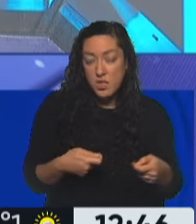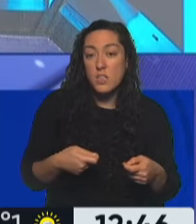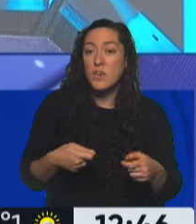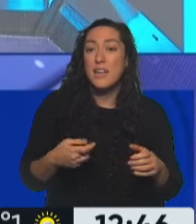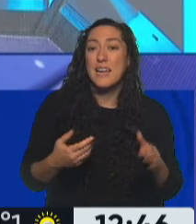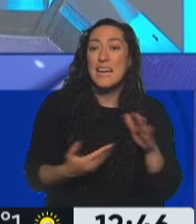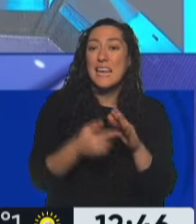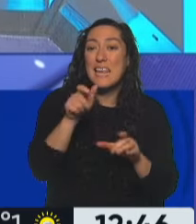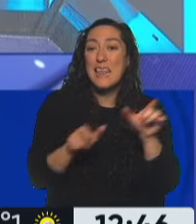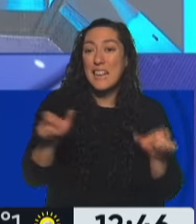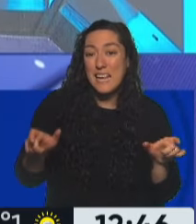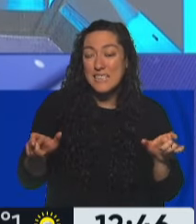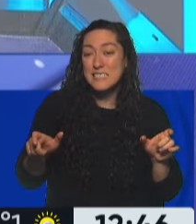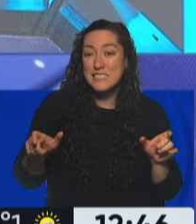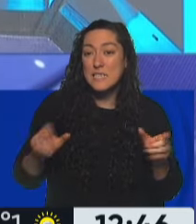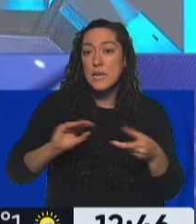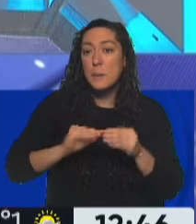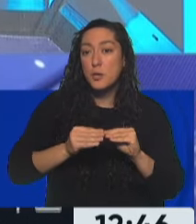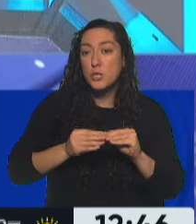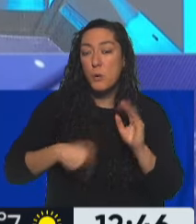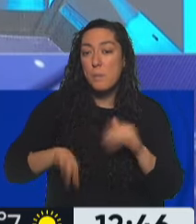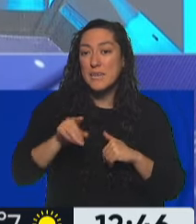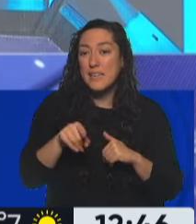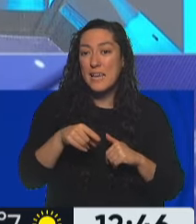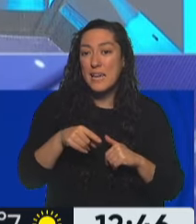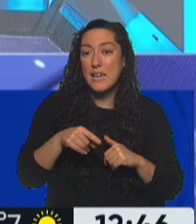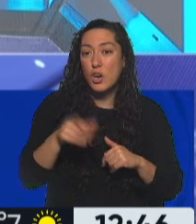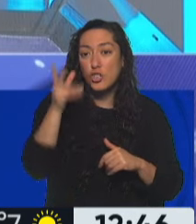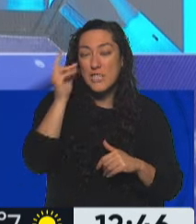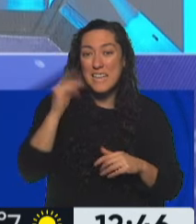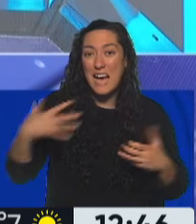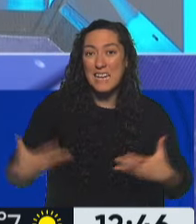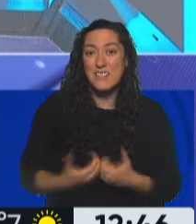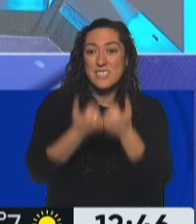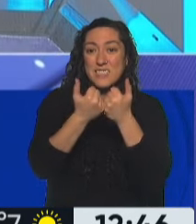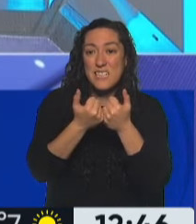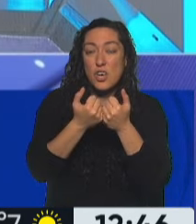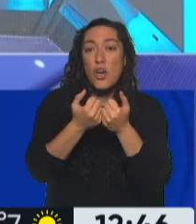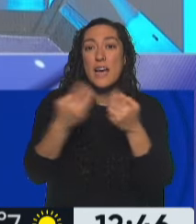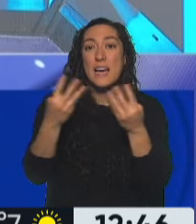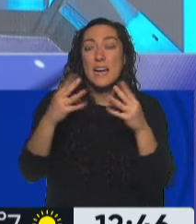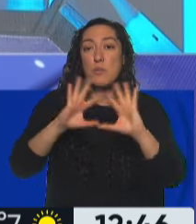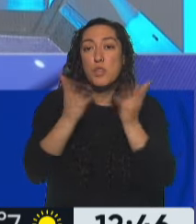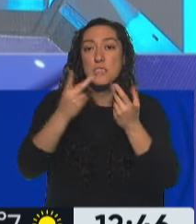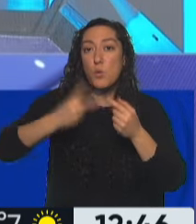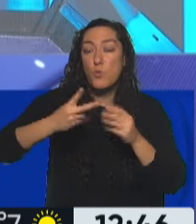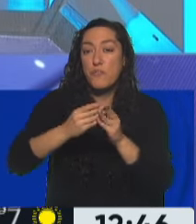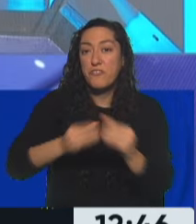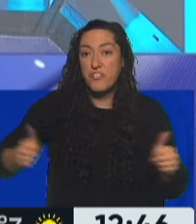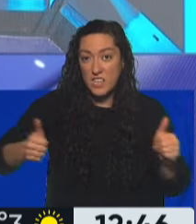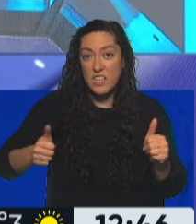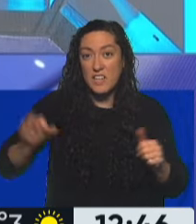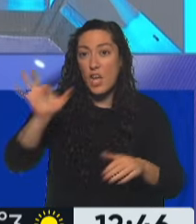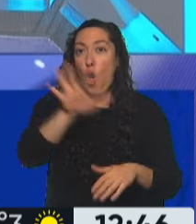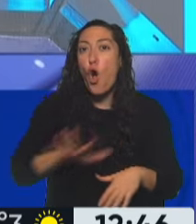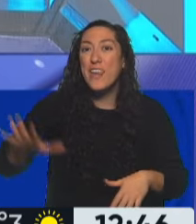con motivo principal de la conmemoración del 80 aniversario del fin de la Segunda Guerra Mundial en el frente